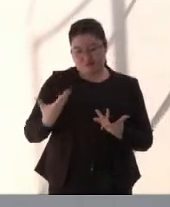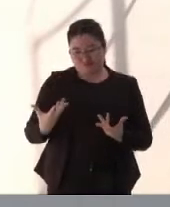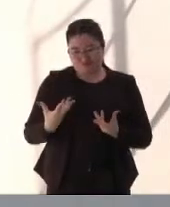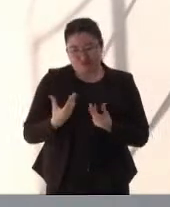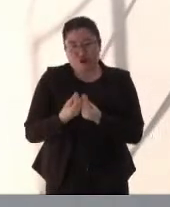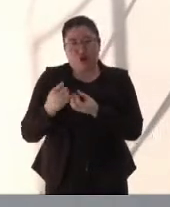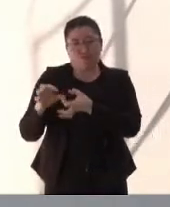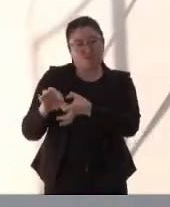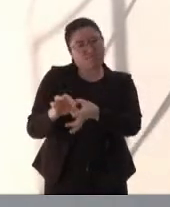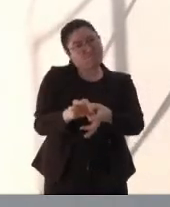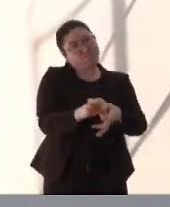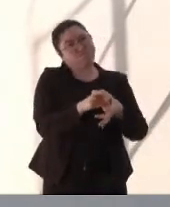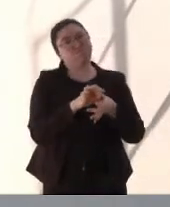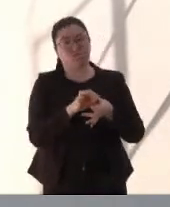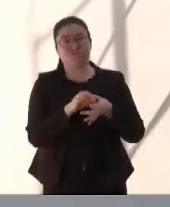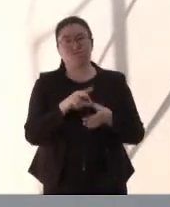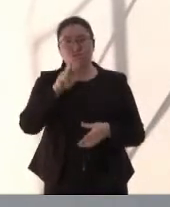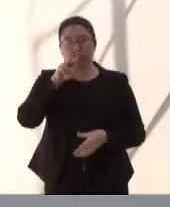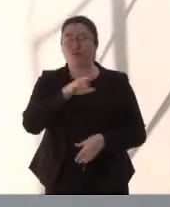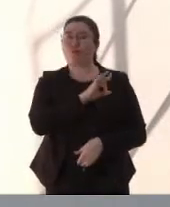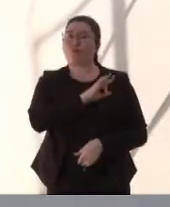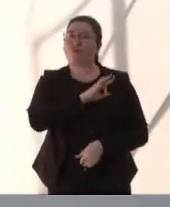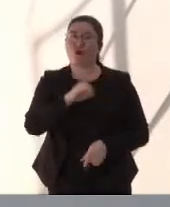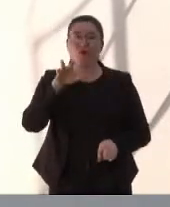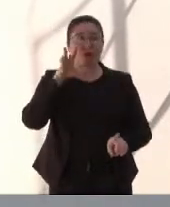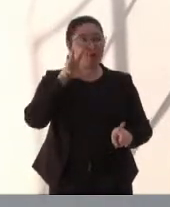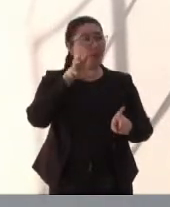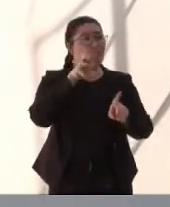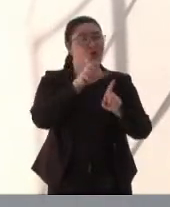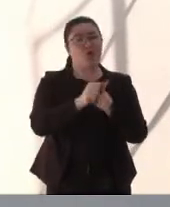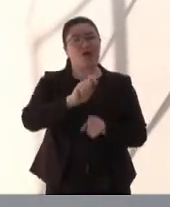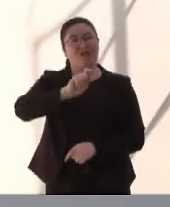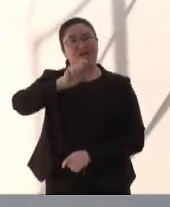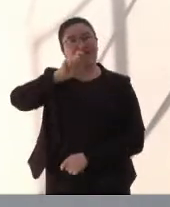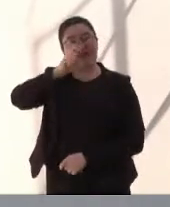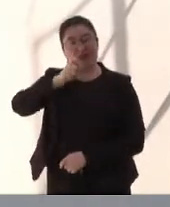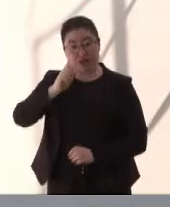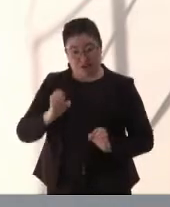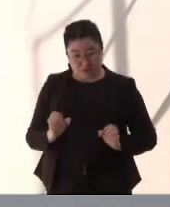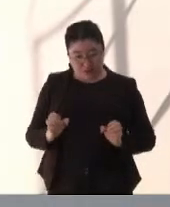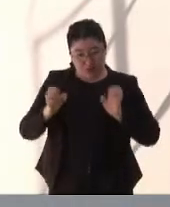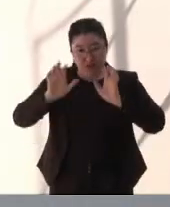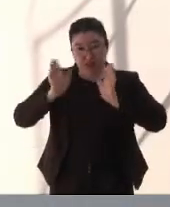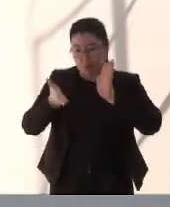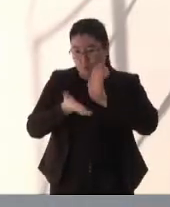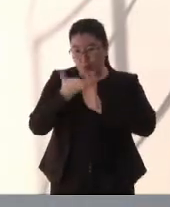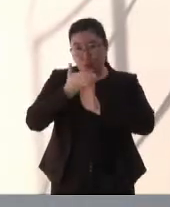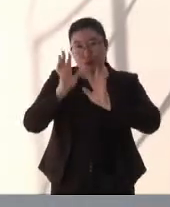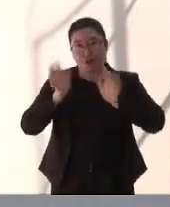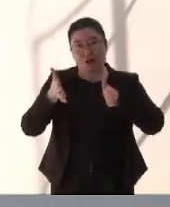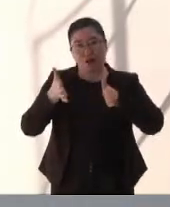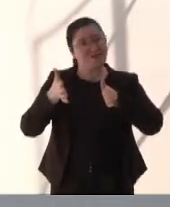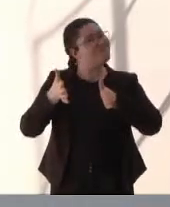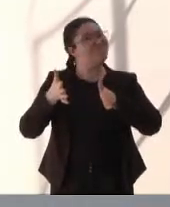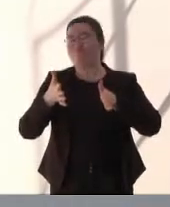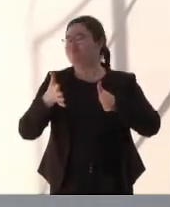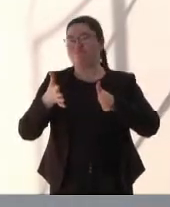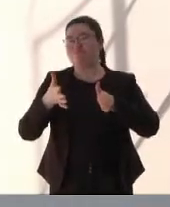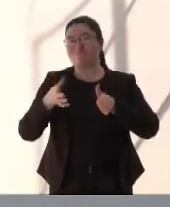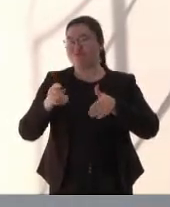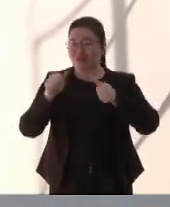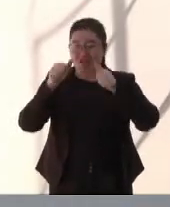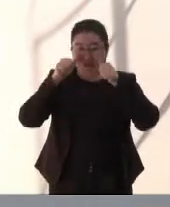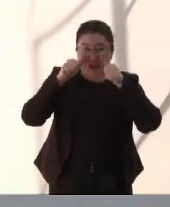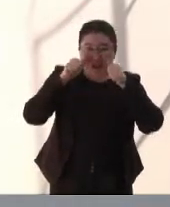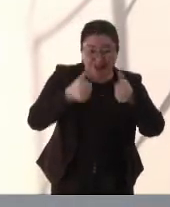lograr esta gran obra, que no es el edificio solamente, que no son todas las atenciones que